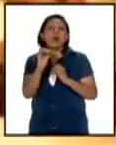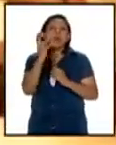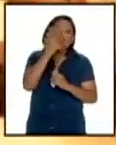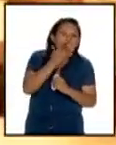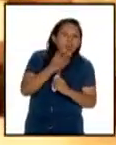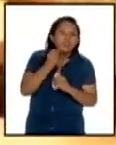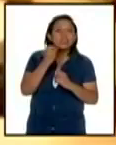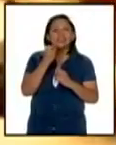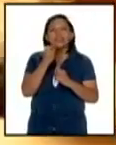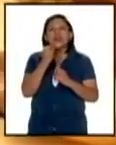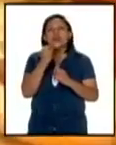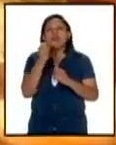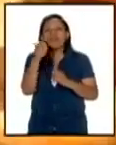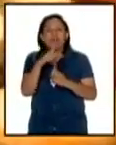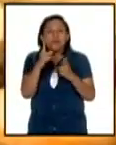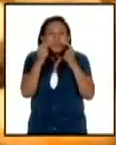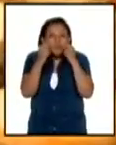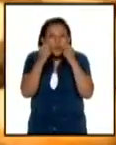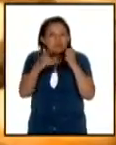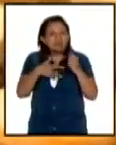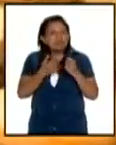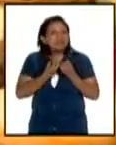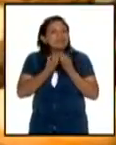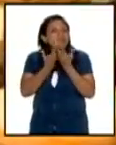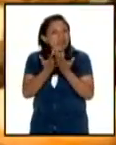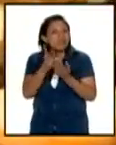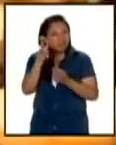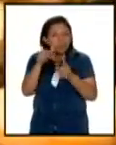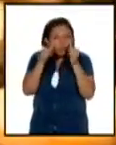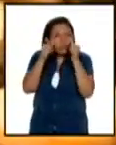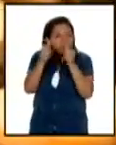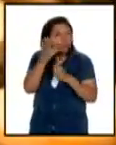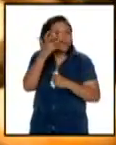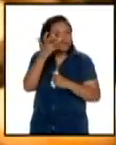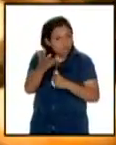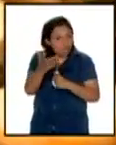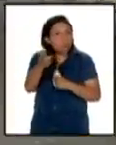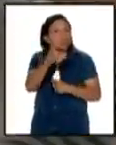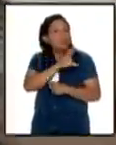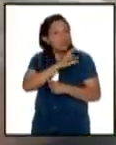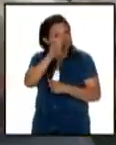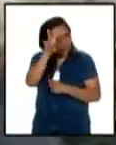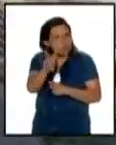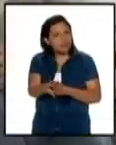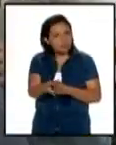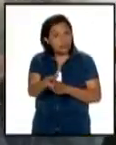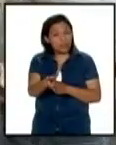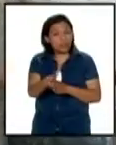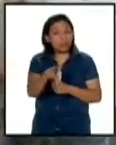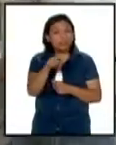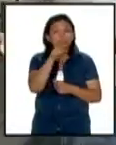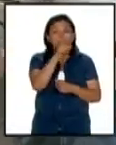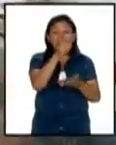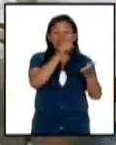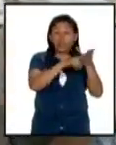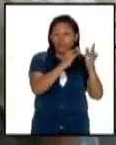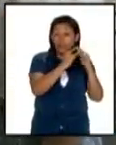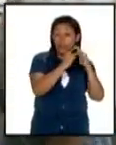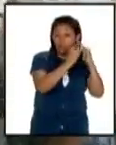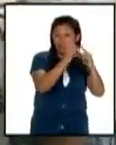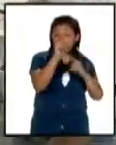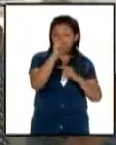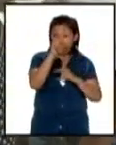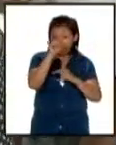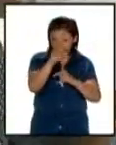lindo o no algo lindo, y si se les toma en cuenta en serio, ¿no? Se les aprecia de verdad. En el corazón del barrio de Tepito